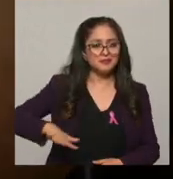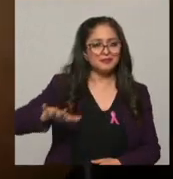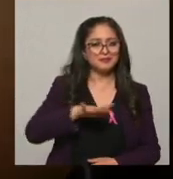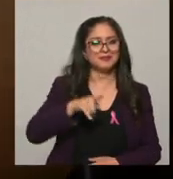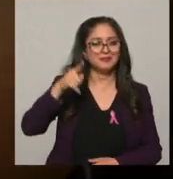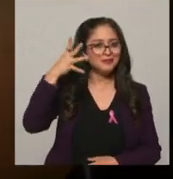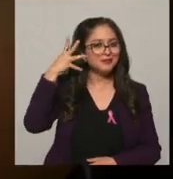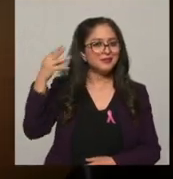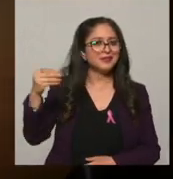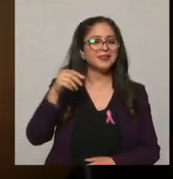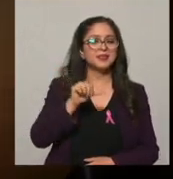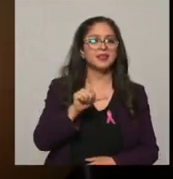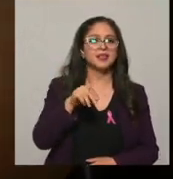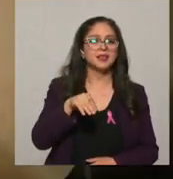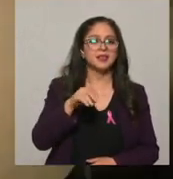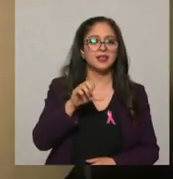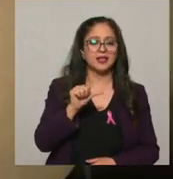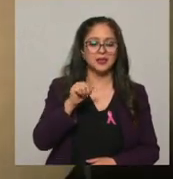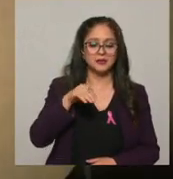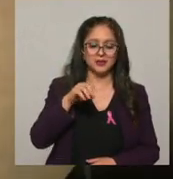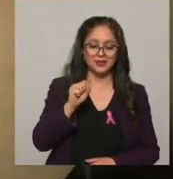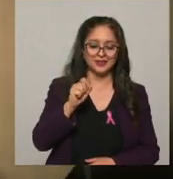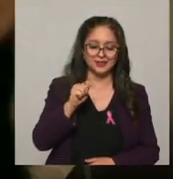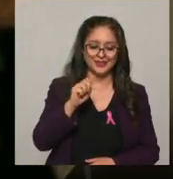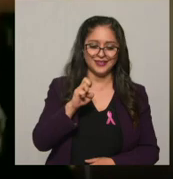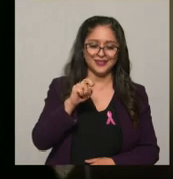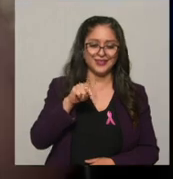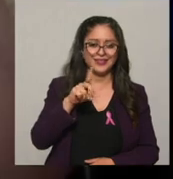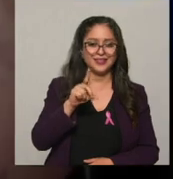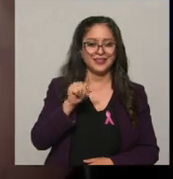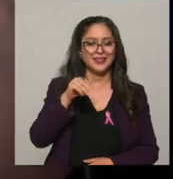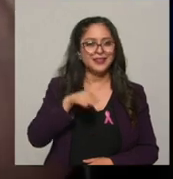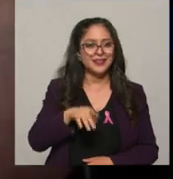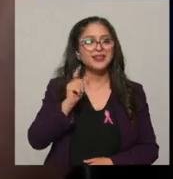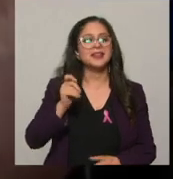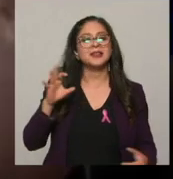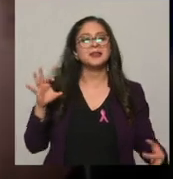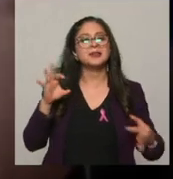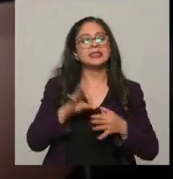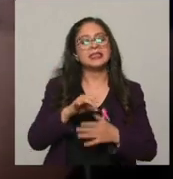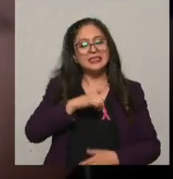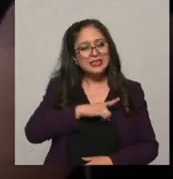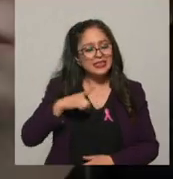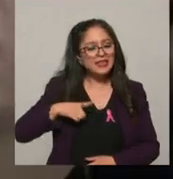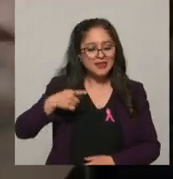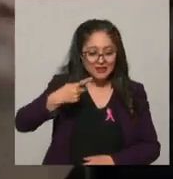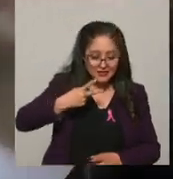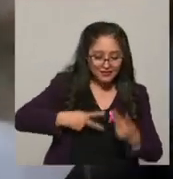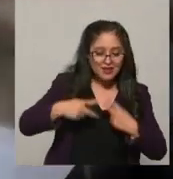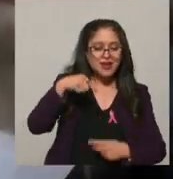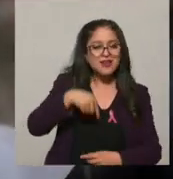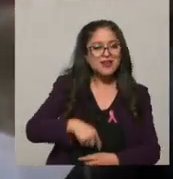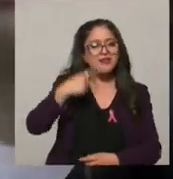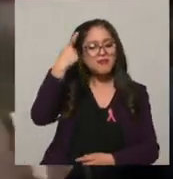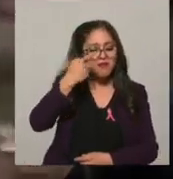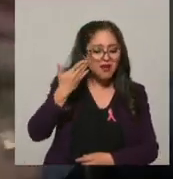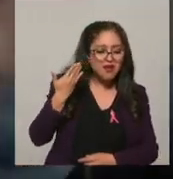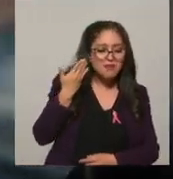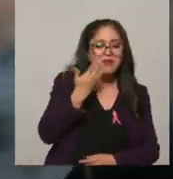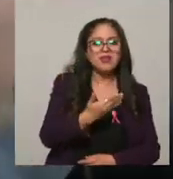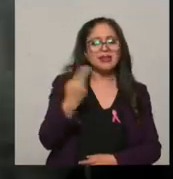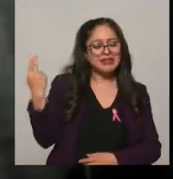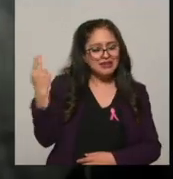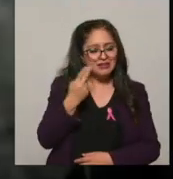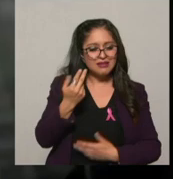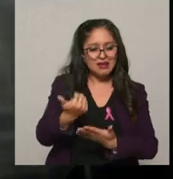Ámsterdam, hay una compañera trans mexicana que tuvo que venir acá a través de solicitar asilo,